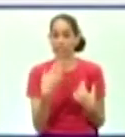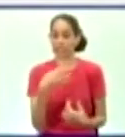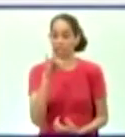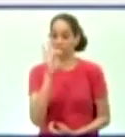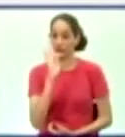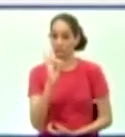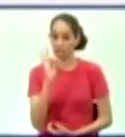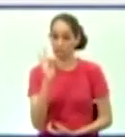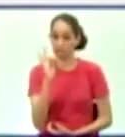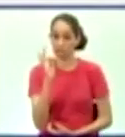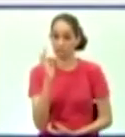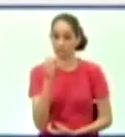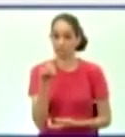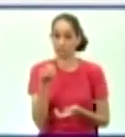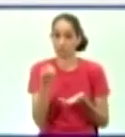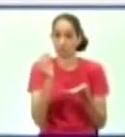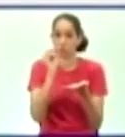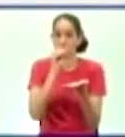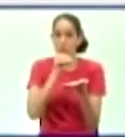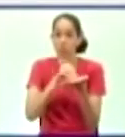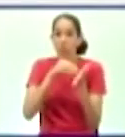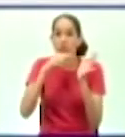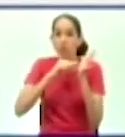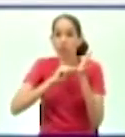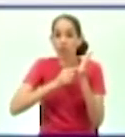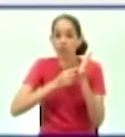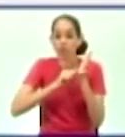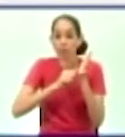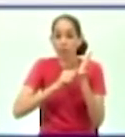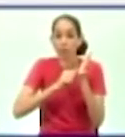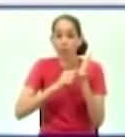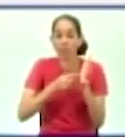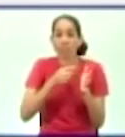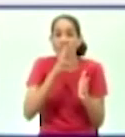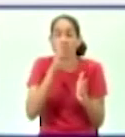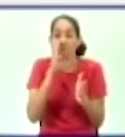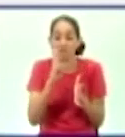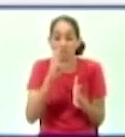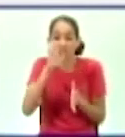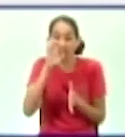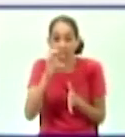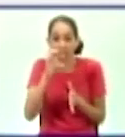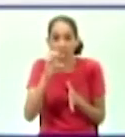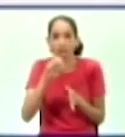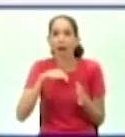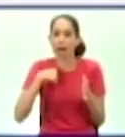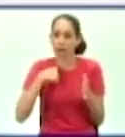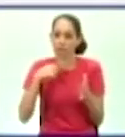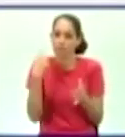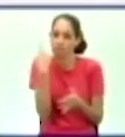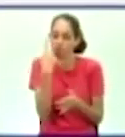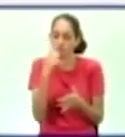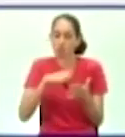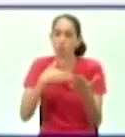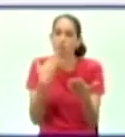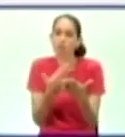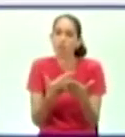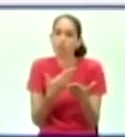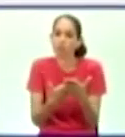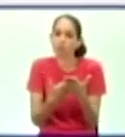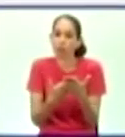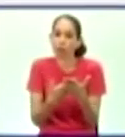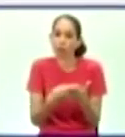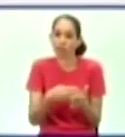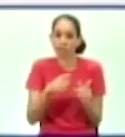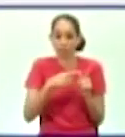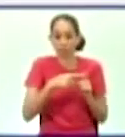probar, que es punto medio de B, entonces debemos probar que el segmento BF